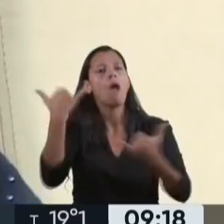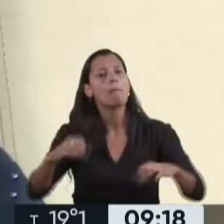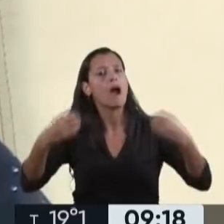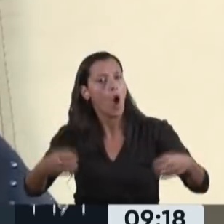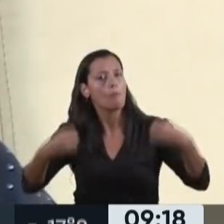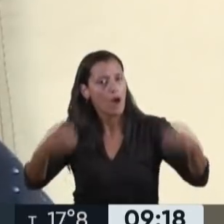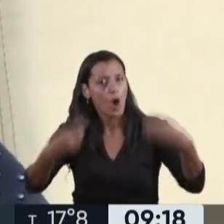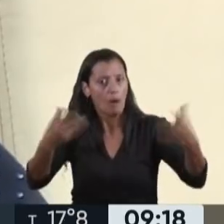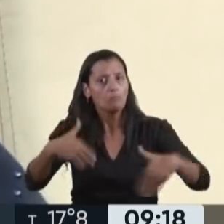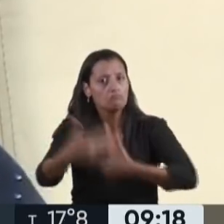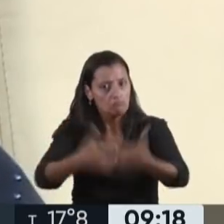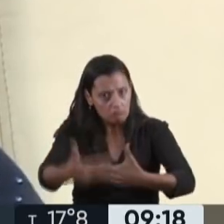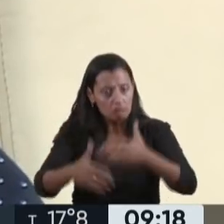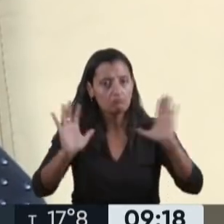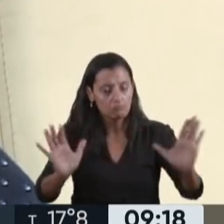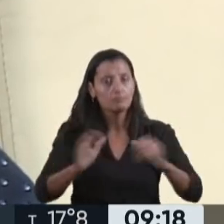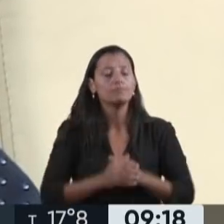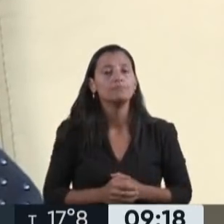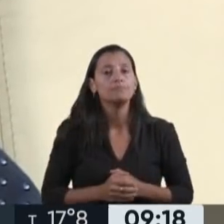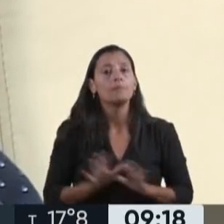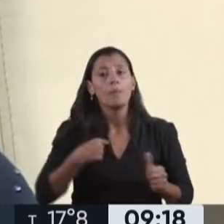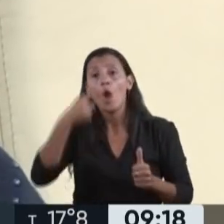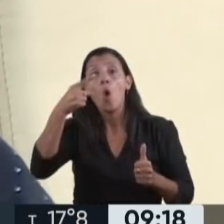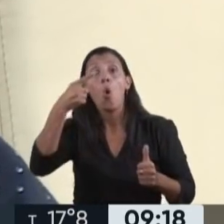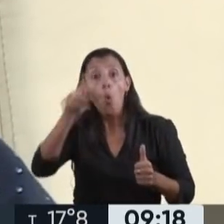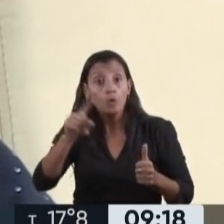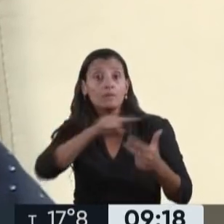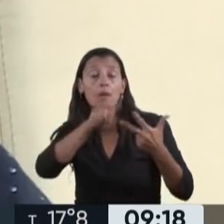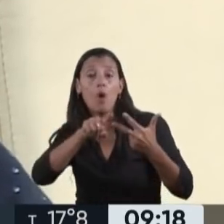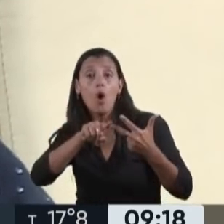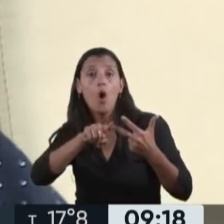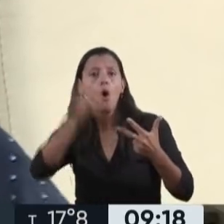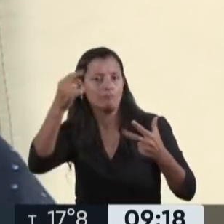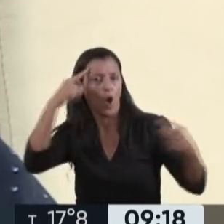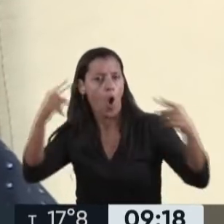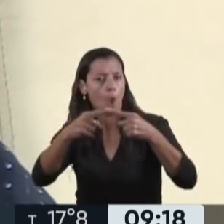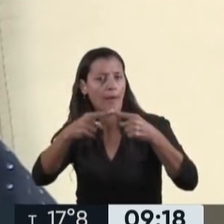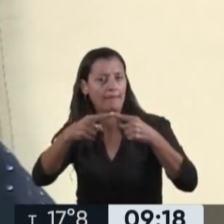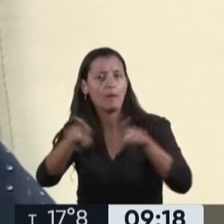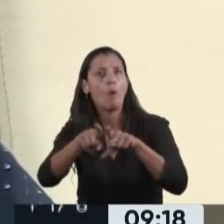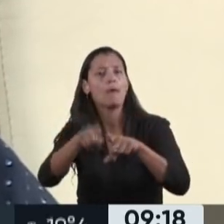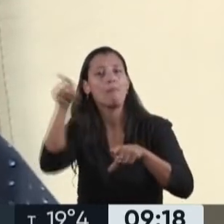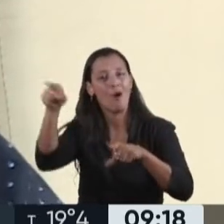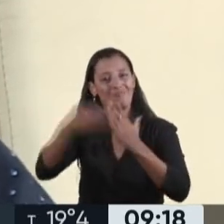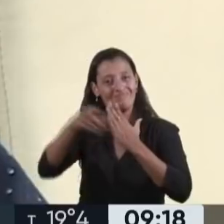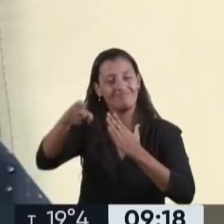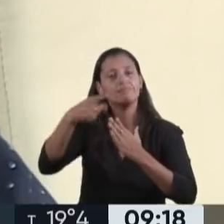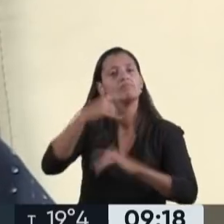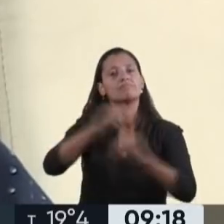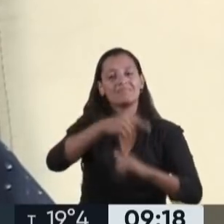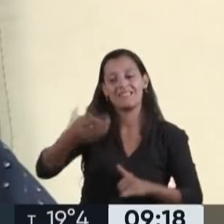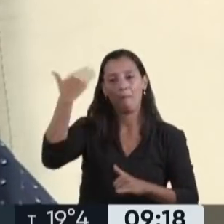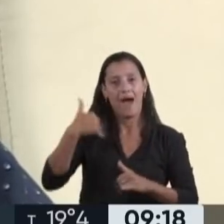se considere marginal o poco relevante para el gobierno? Y por último, además de los objetivos que planteó usted la semana pasada sobre el